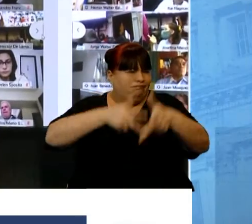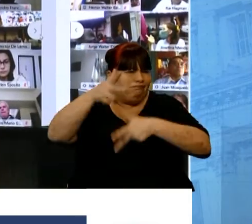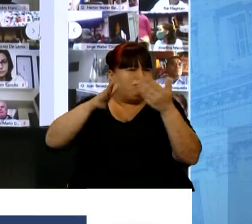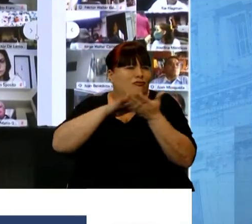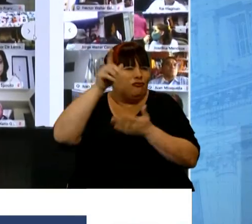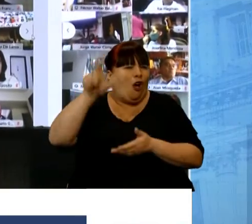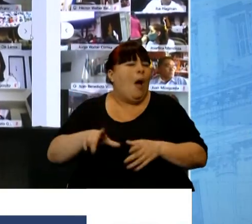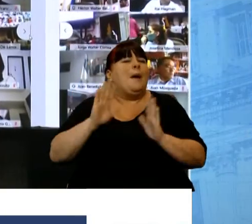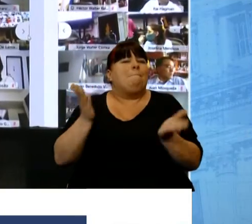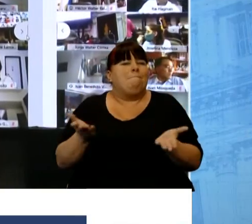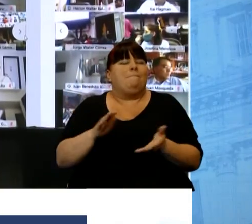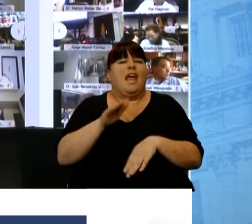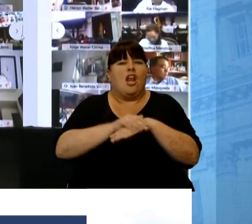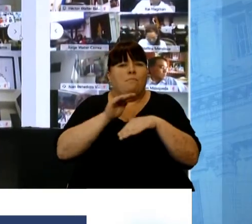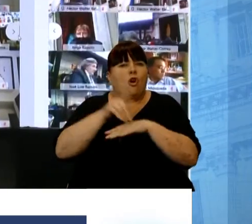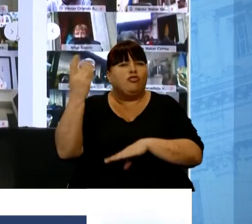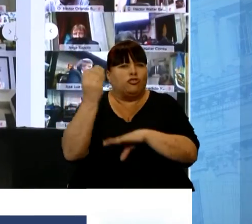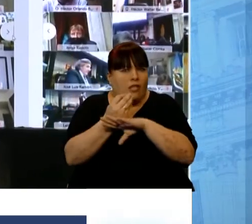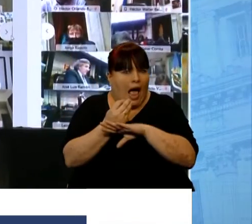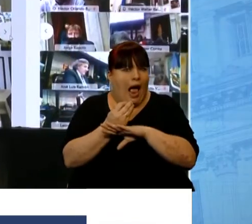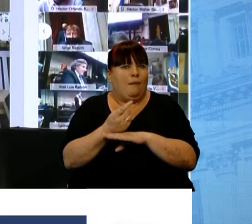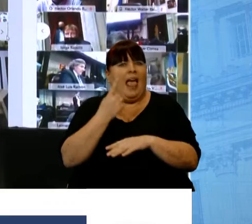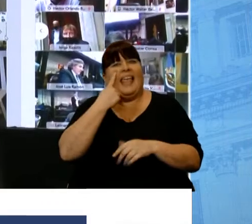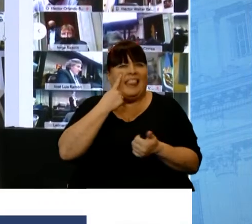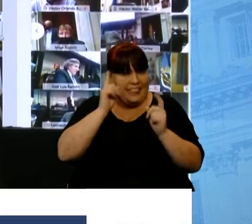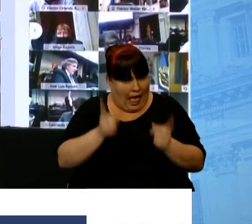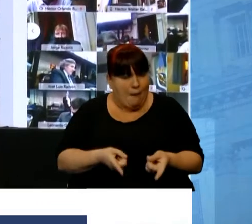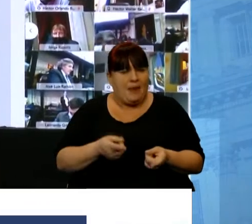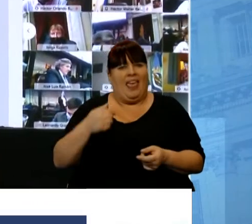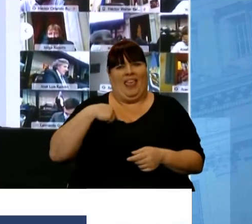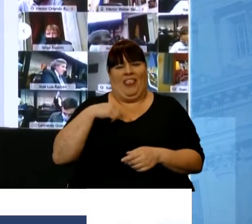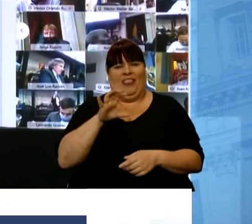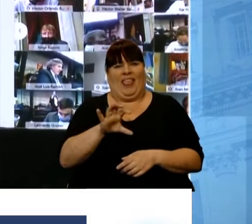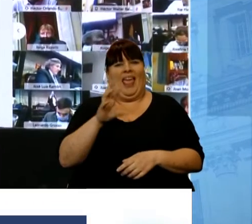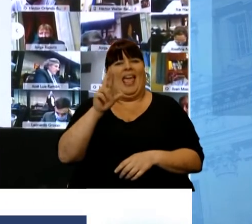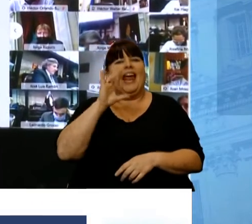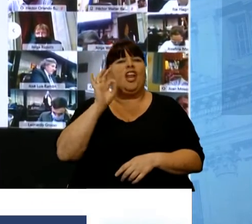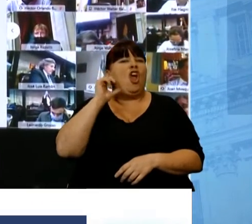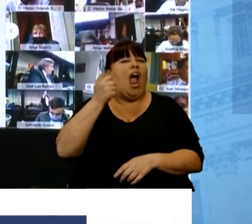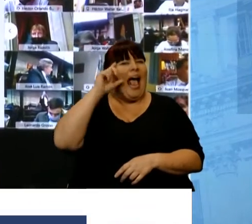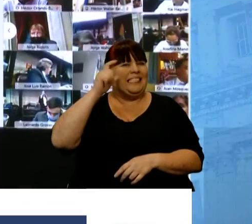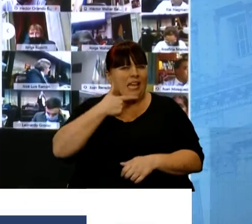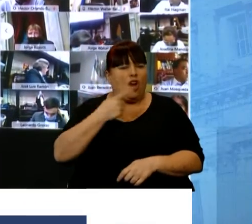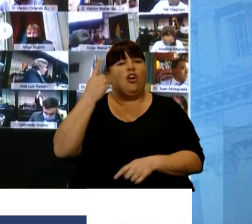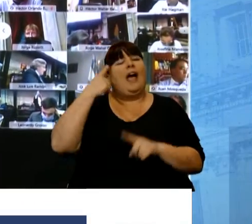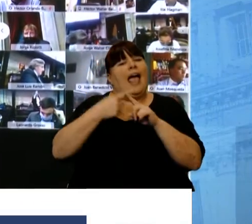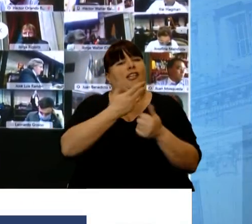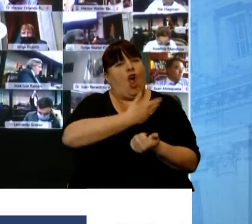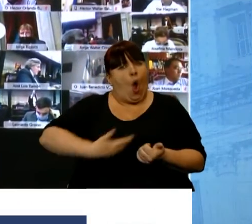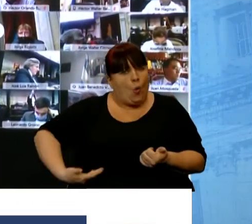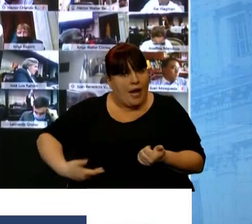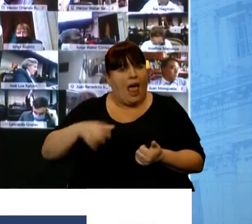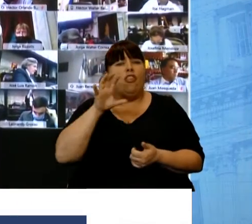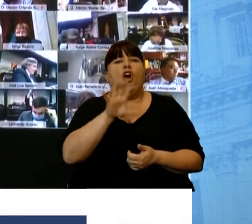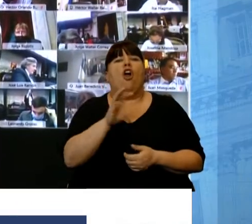logros obtenidos de su responsabilidad que ocupó como intendente de nuestra querida Río Gallegos, como gobernador